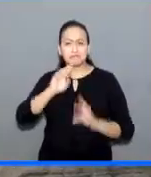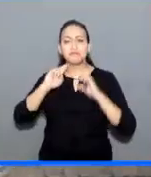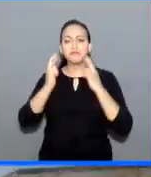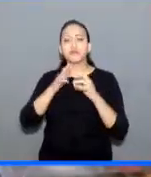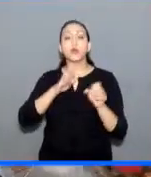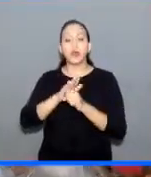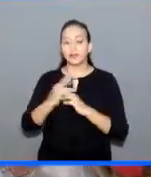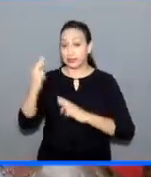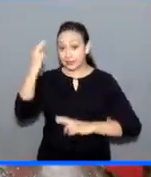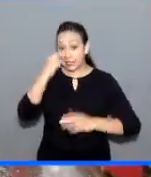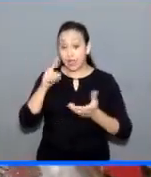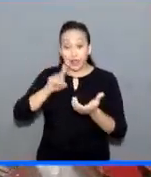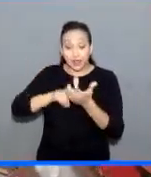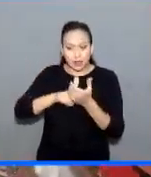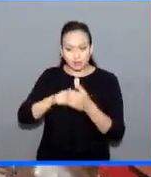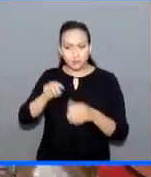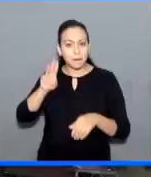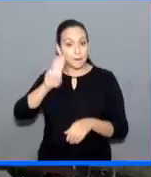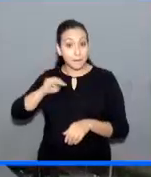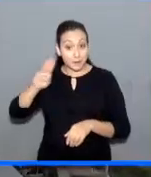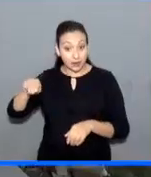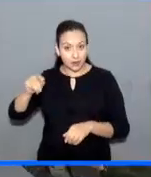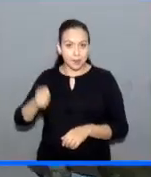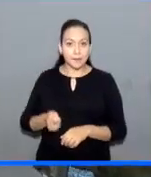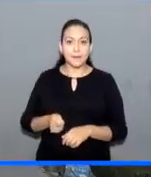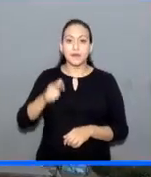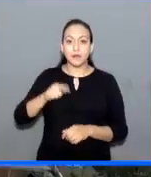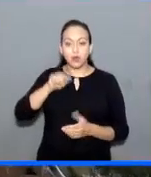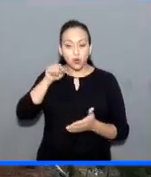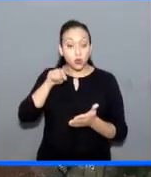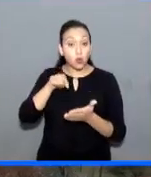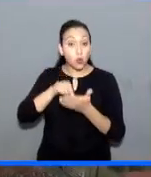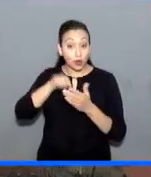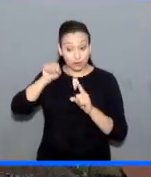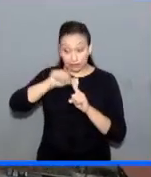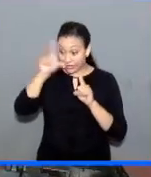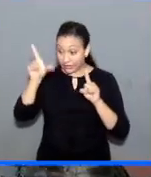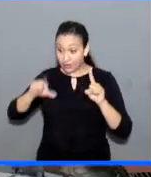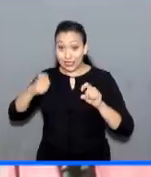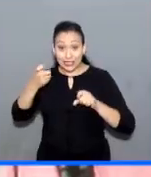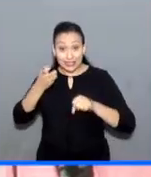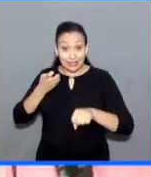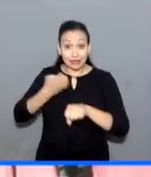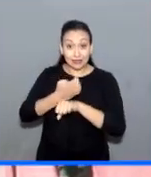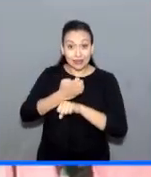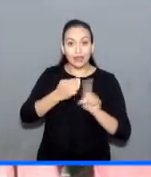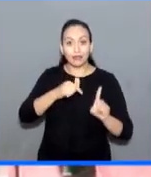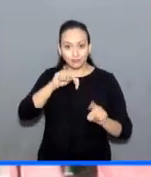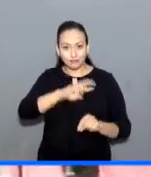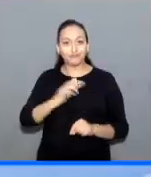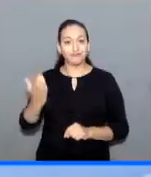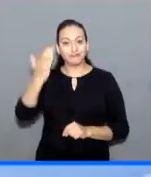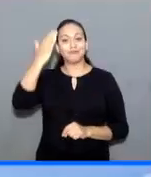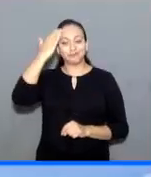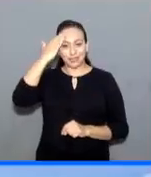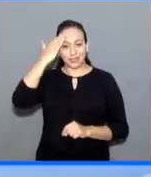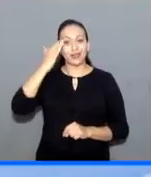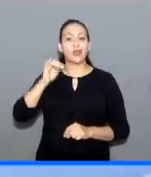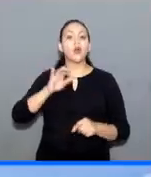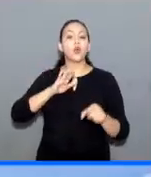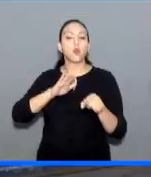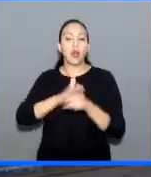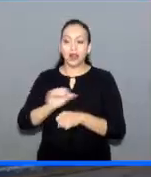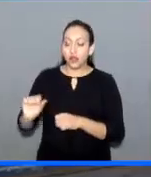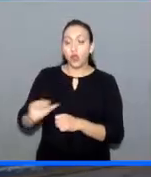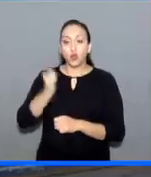ha consolidado como la primera y única entidad federativa del país en reconocer legalmente un cuarto orden de gobierno,